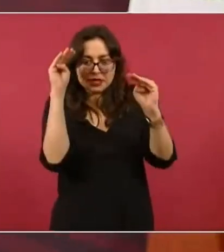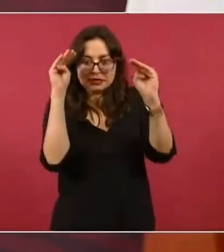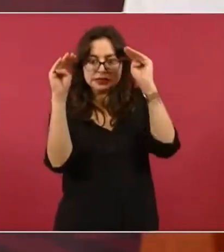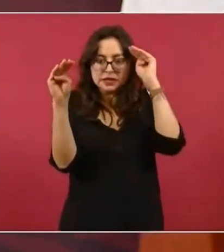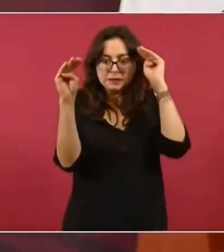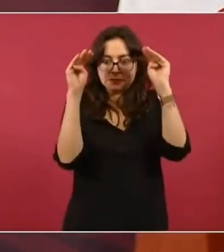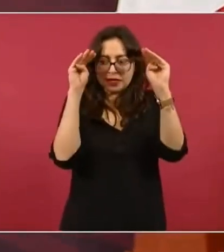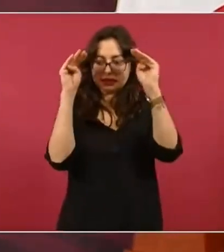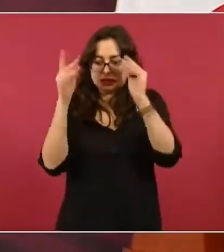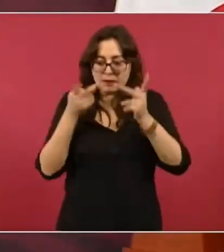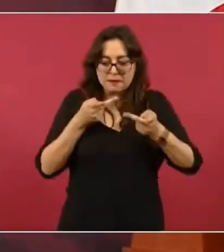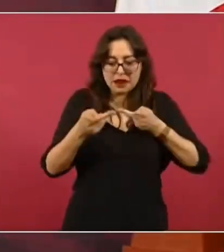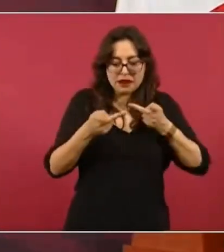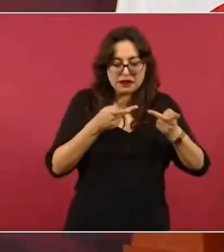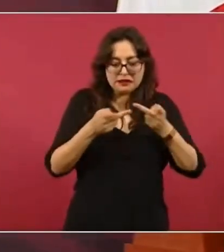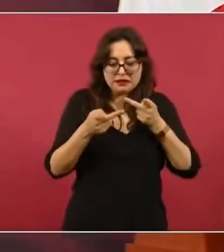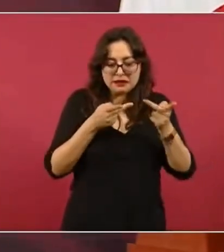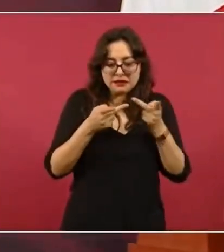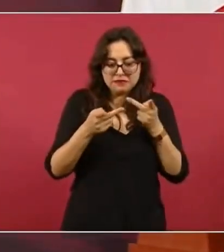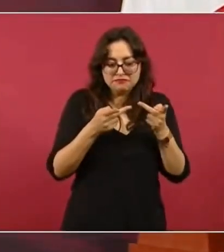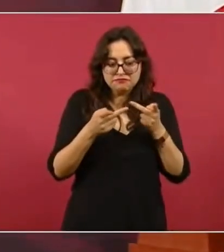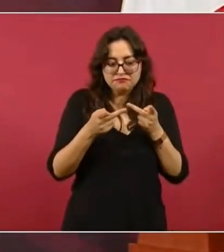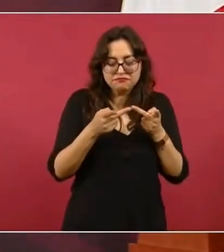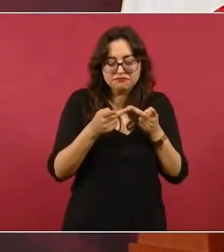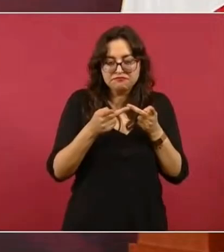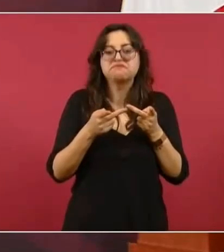quien los cuidaba, se ponen de acuerdo,